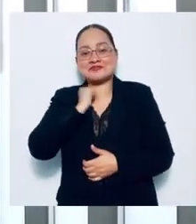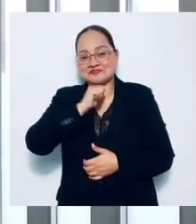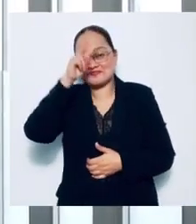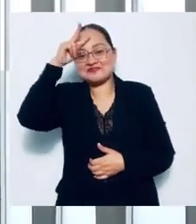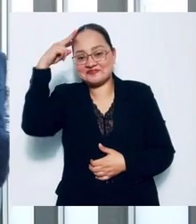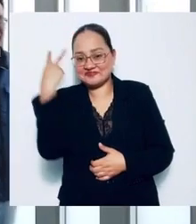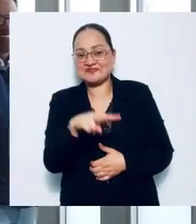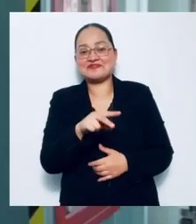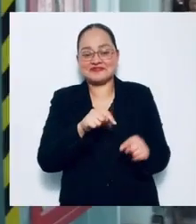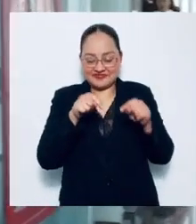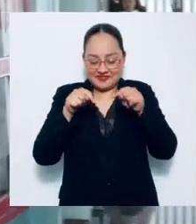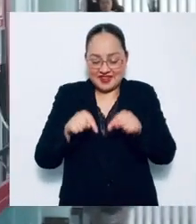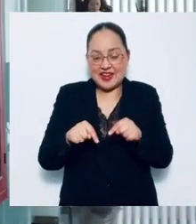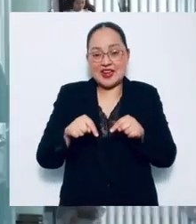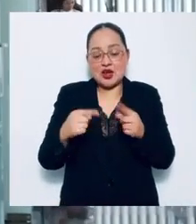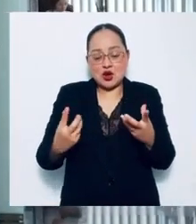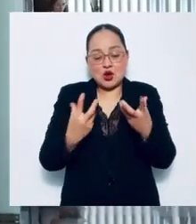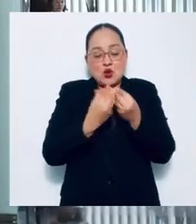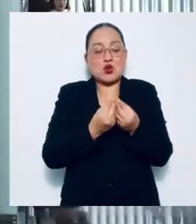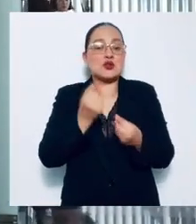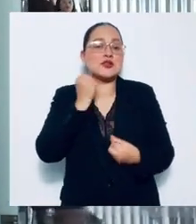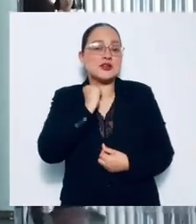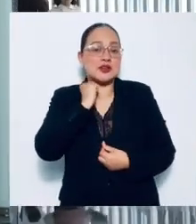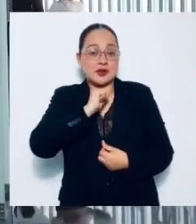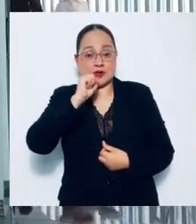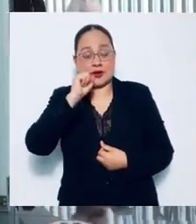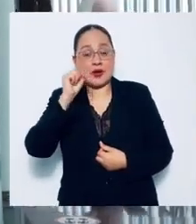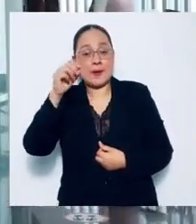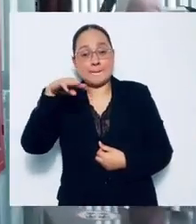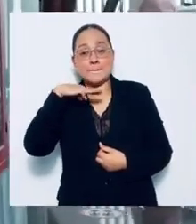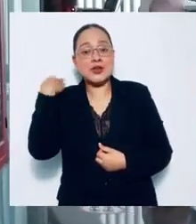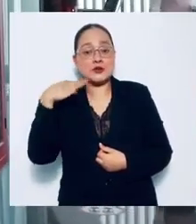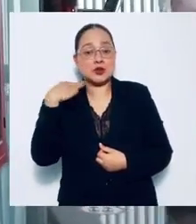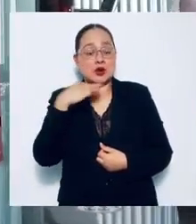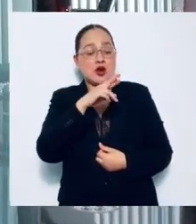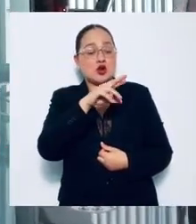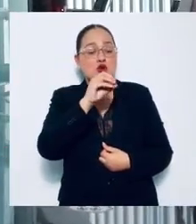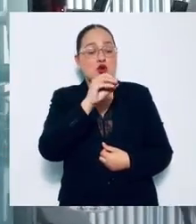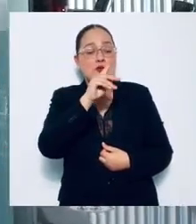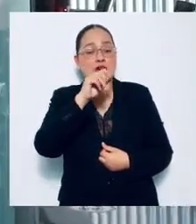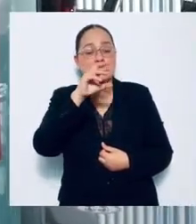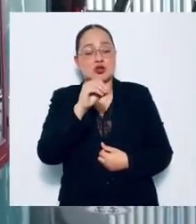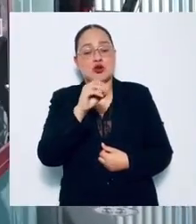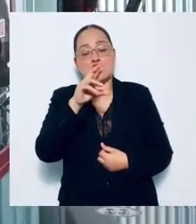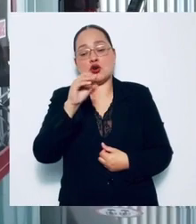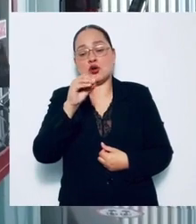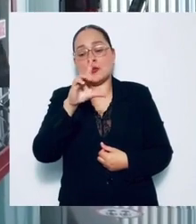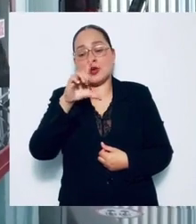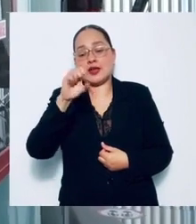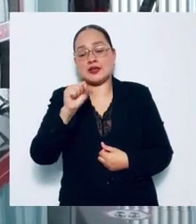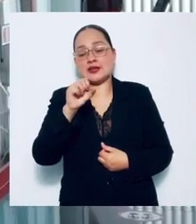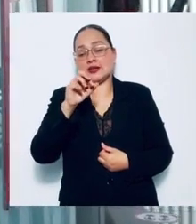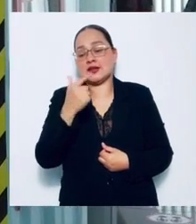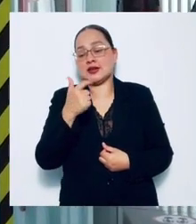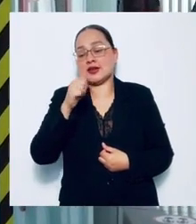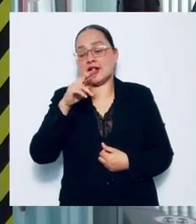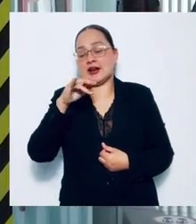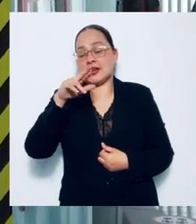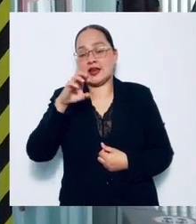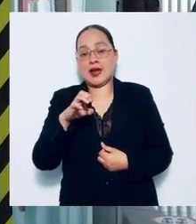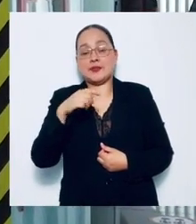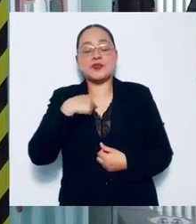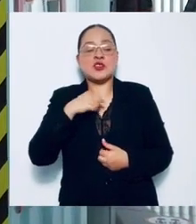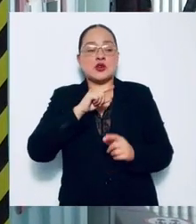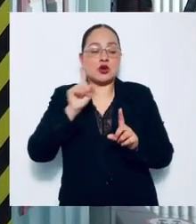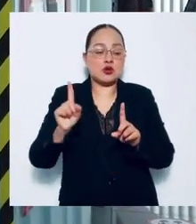de la República con un senador michoacano, el senador Roberto Robles Garnica. Yo era asistente